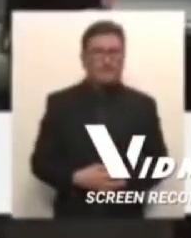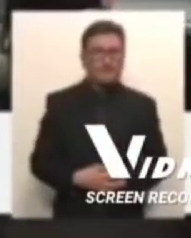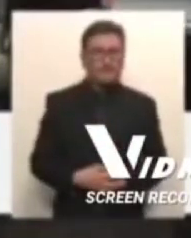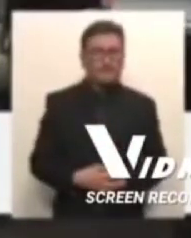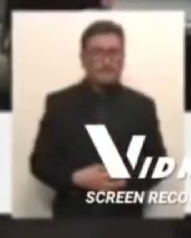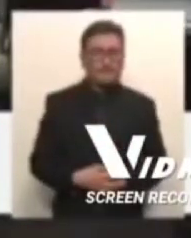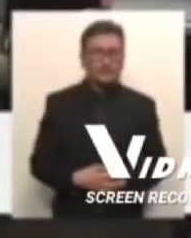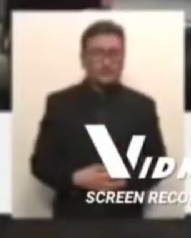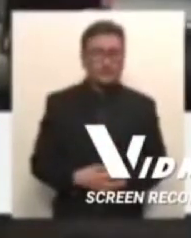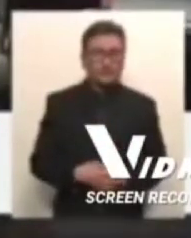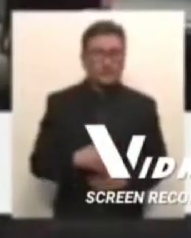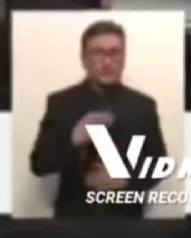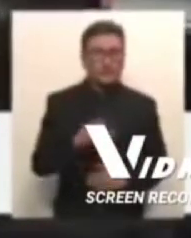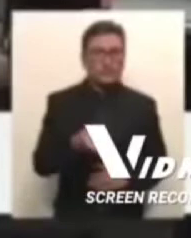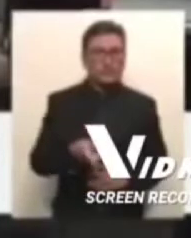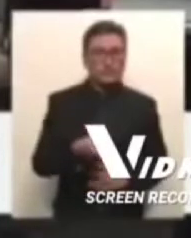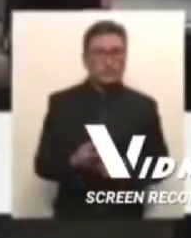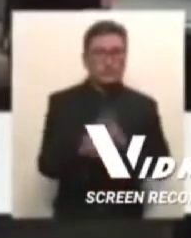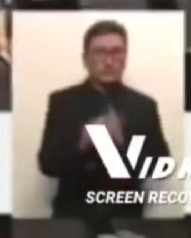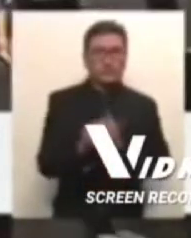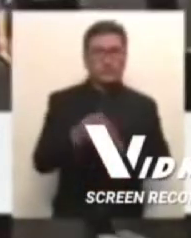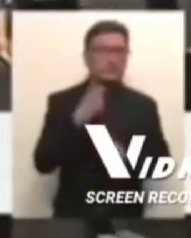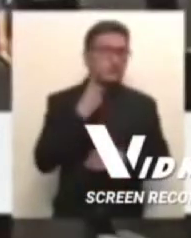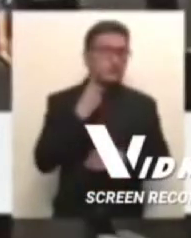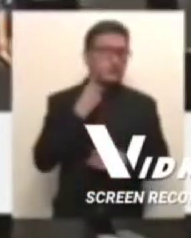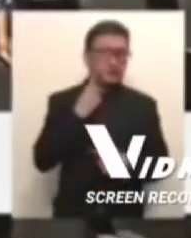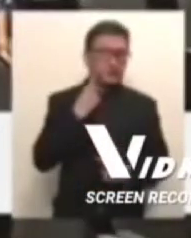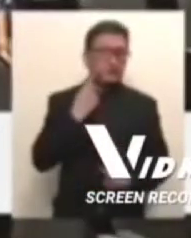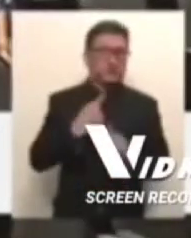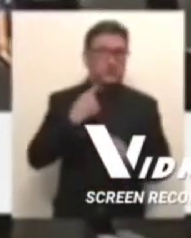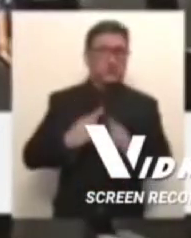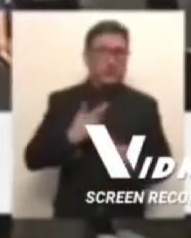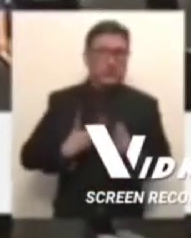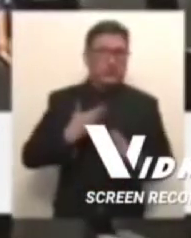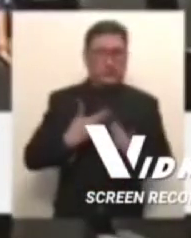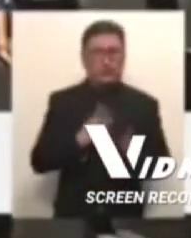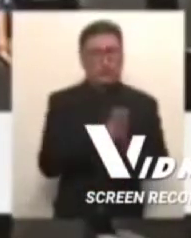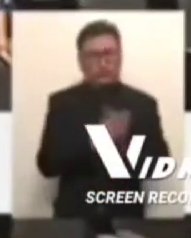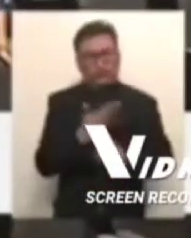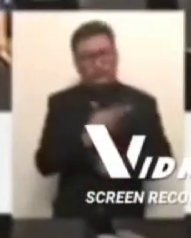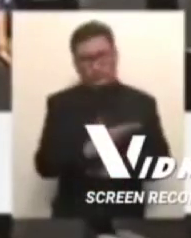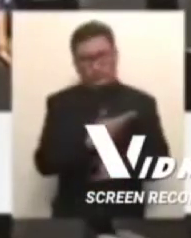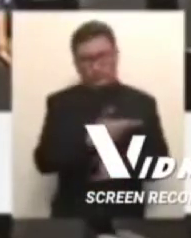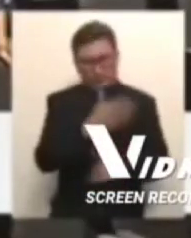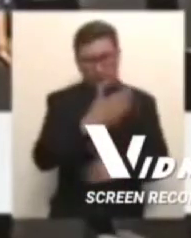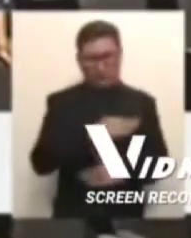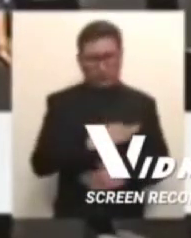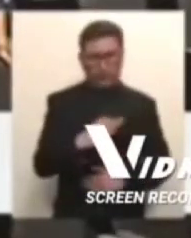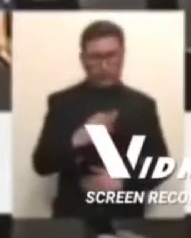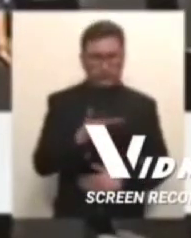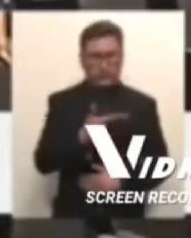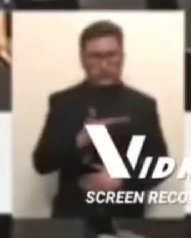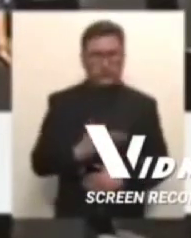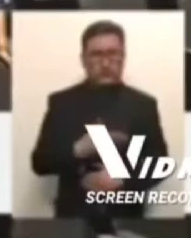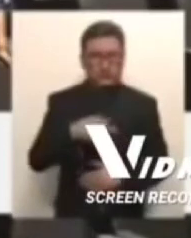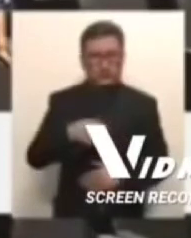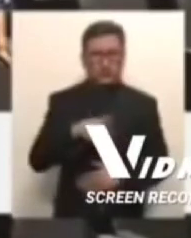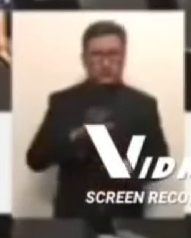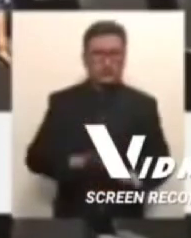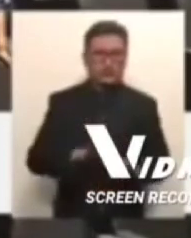En torno, este diputado me viene a provocar y pídale por favor para que pueda, primero que